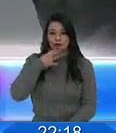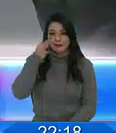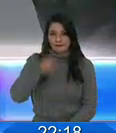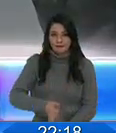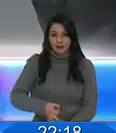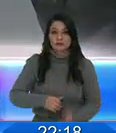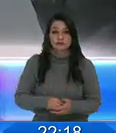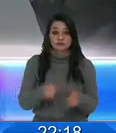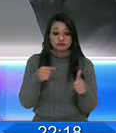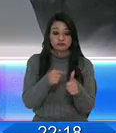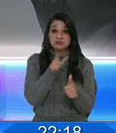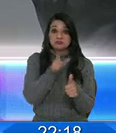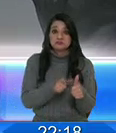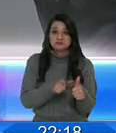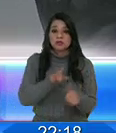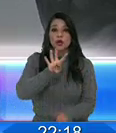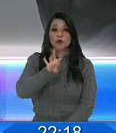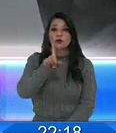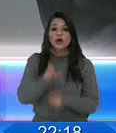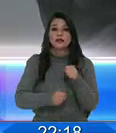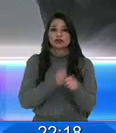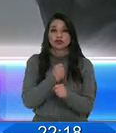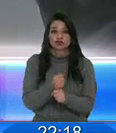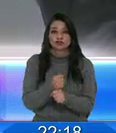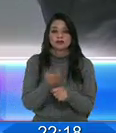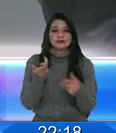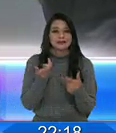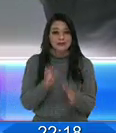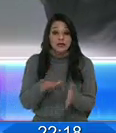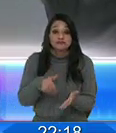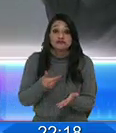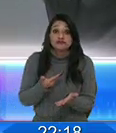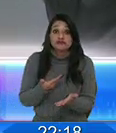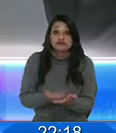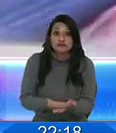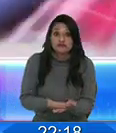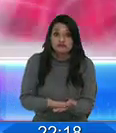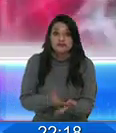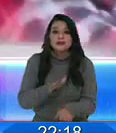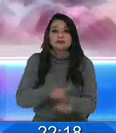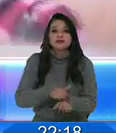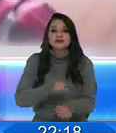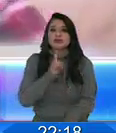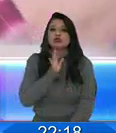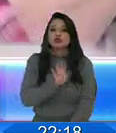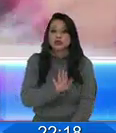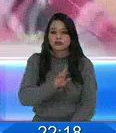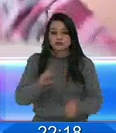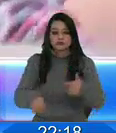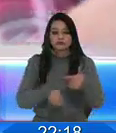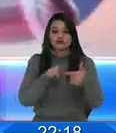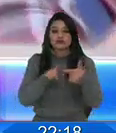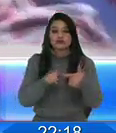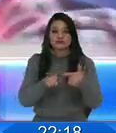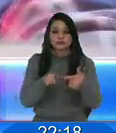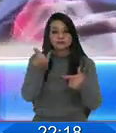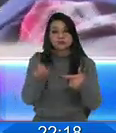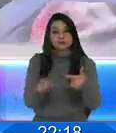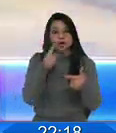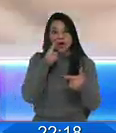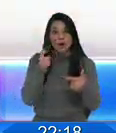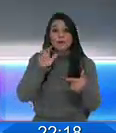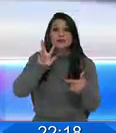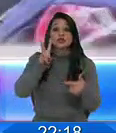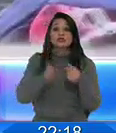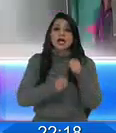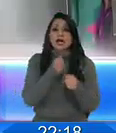una persona de 41 años quien habría llegado al país recientemente de viaje de Estados Unidos y otro caso de un hombre de 52 años